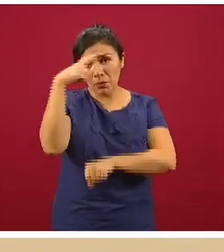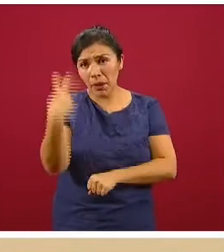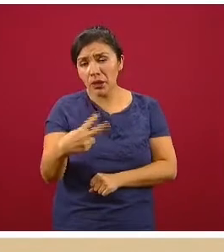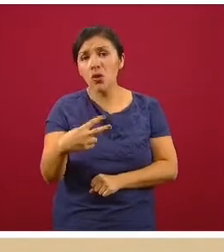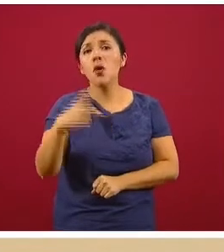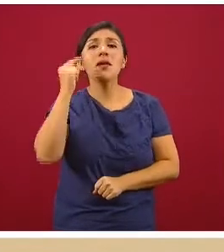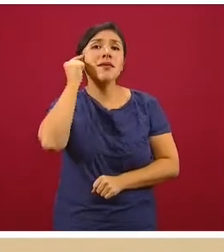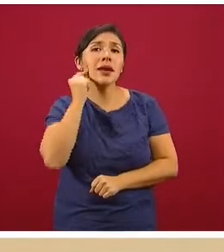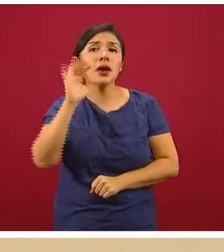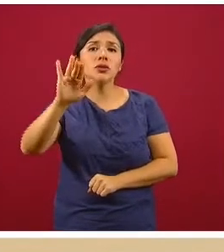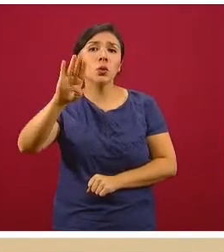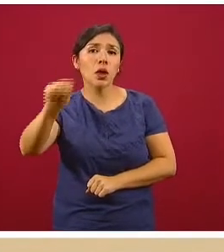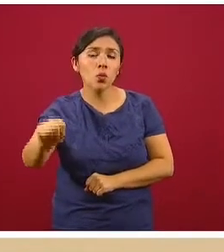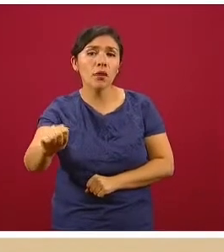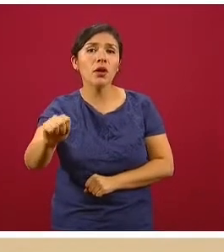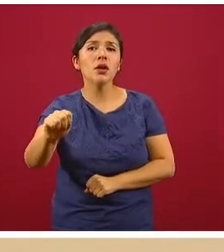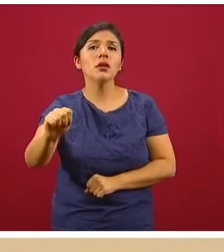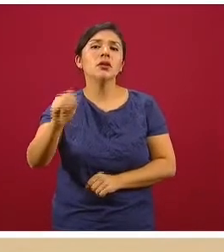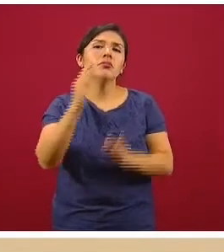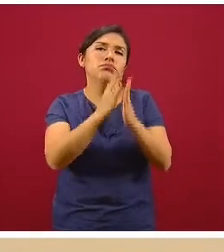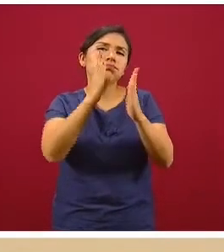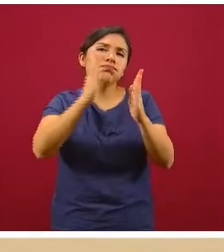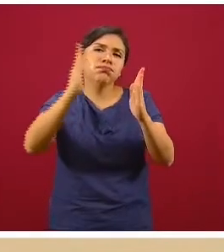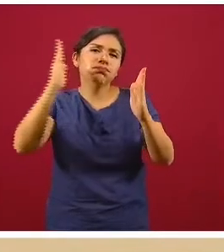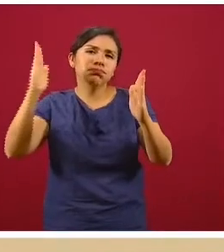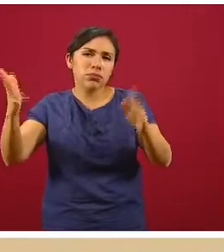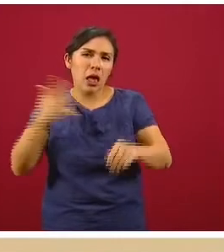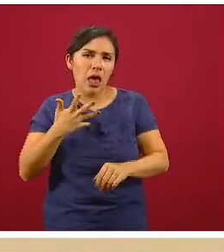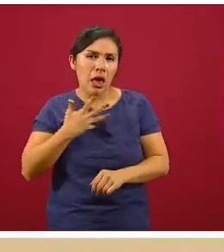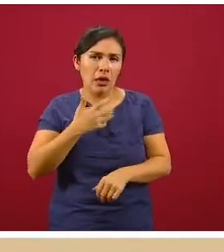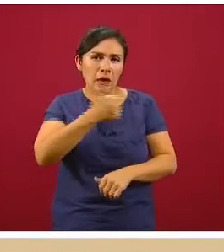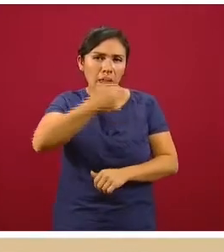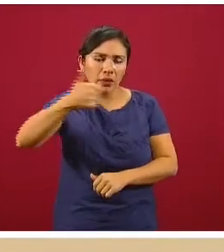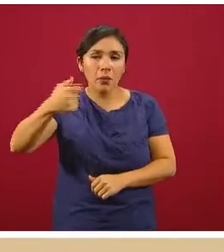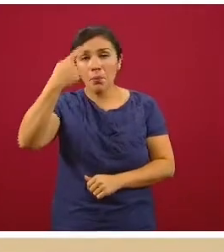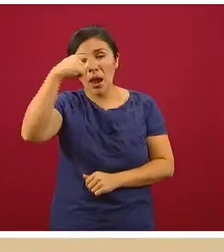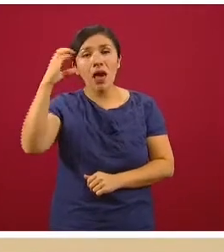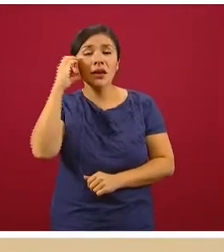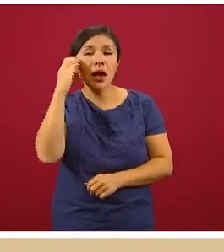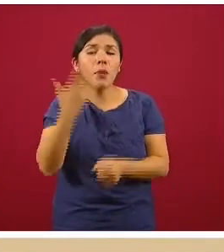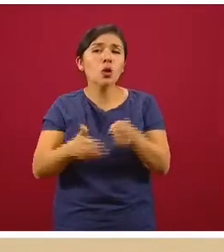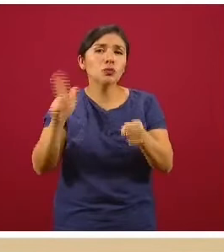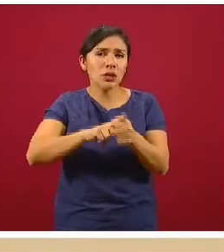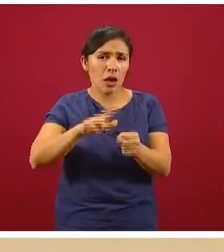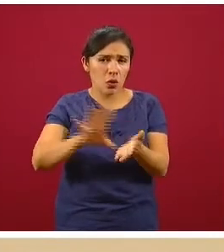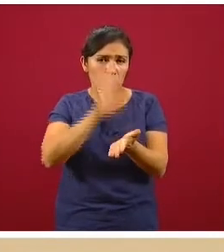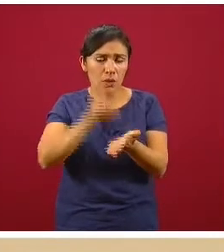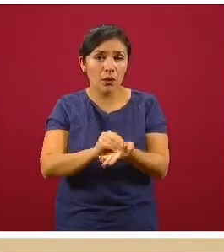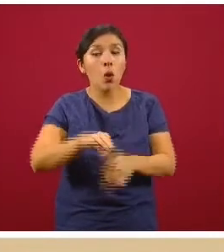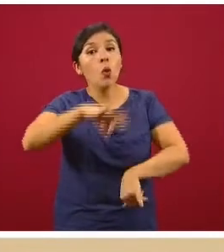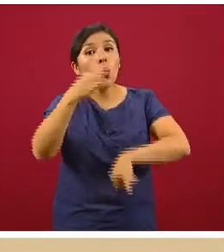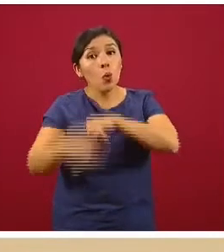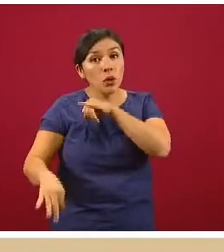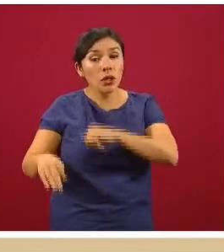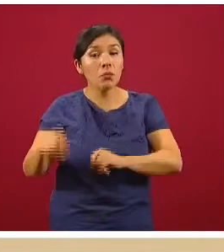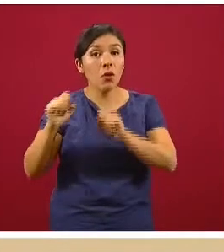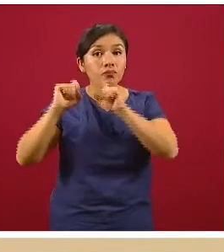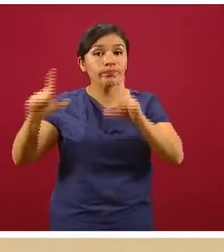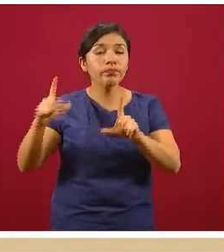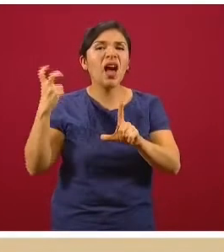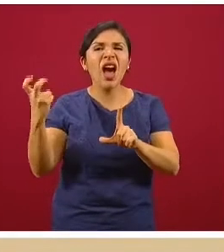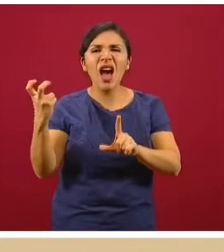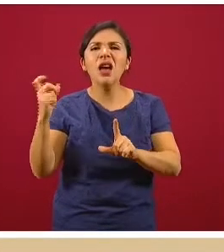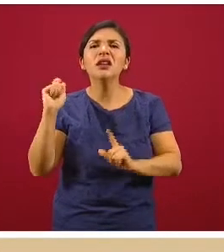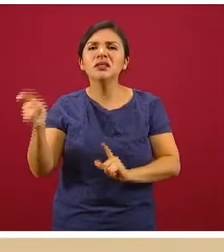México, Guerrero con 59% y así sucesivamente para las camas de hospitalización general. Y en la última, lo que